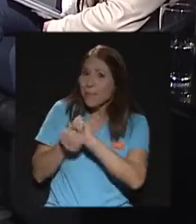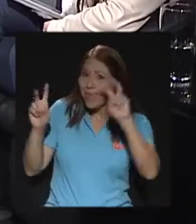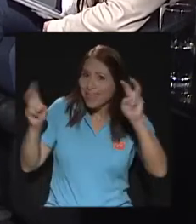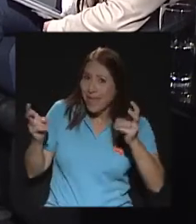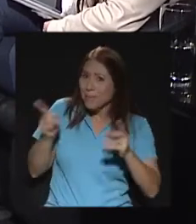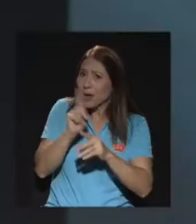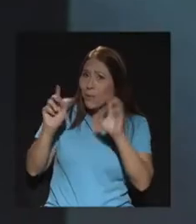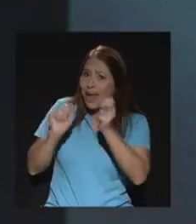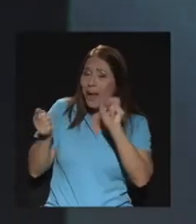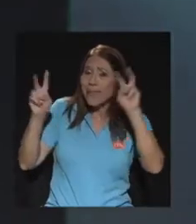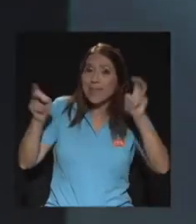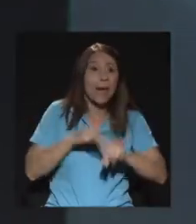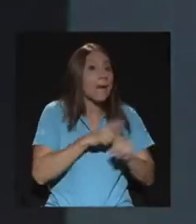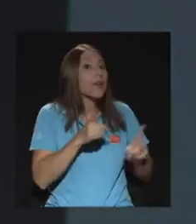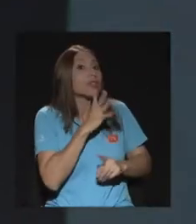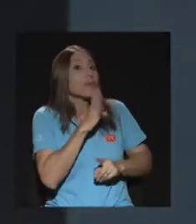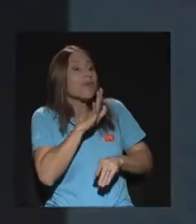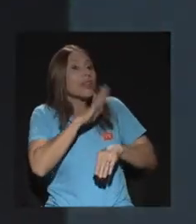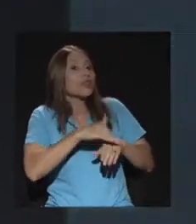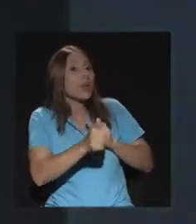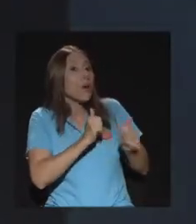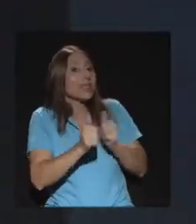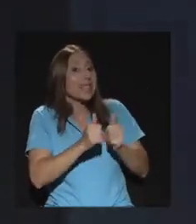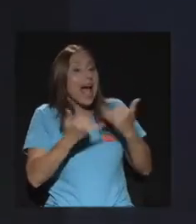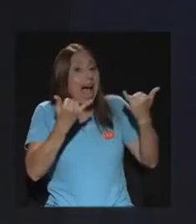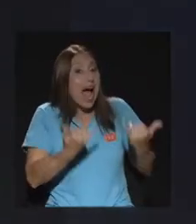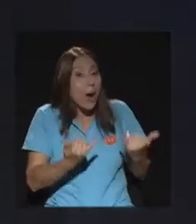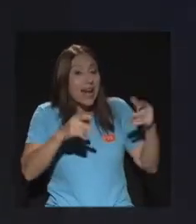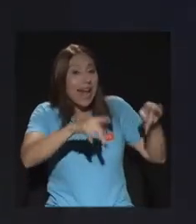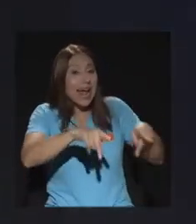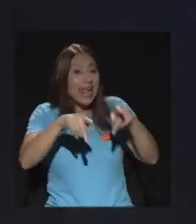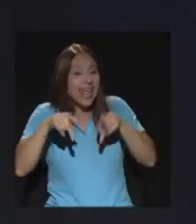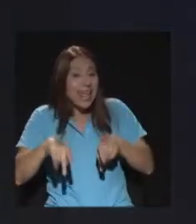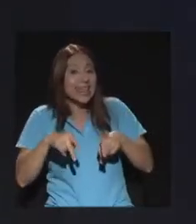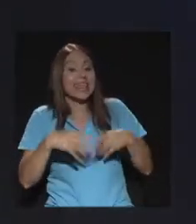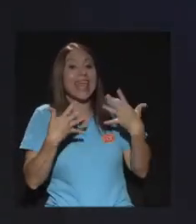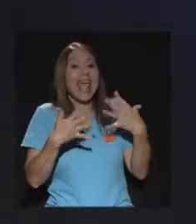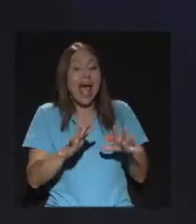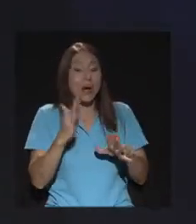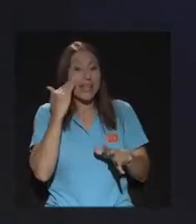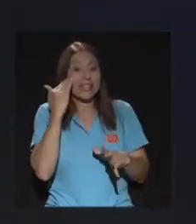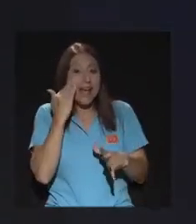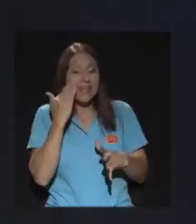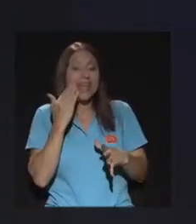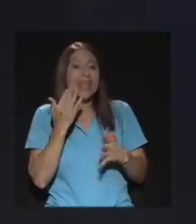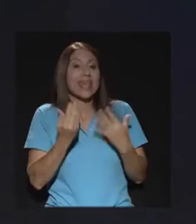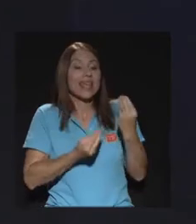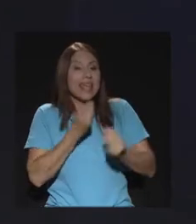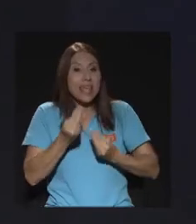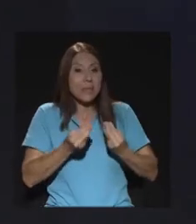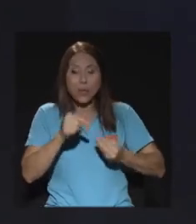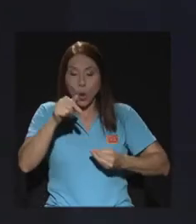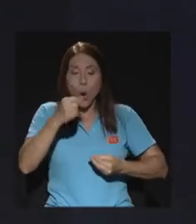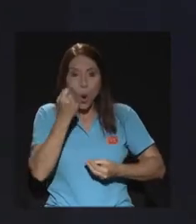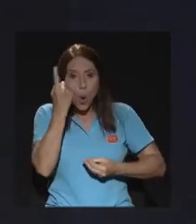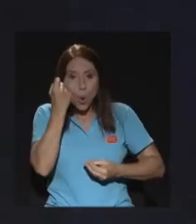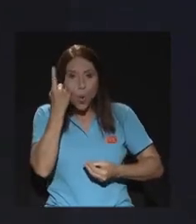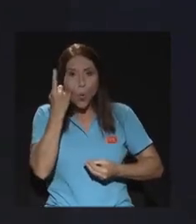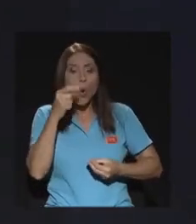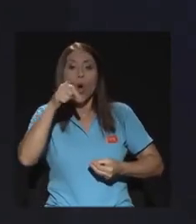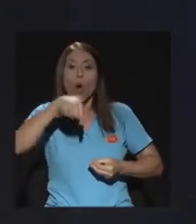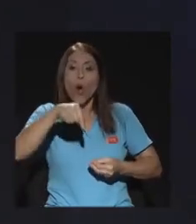de aterrizar. Usted sabe de la existencia de una subasta. Un colbe que funciona. Hoy tiene Claro, hoy